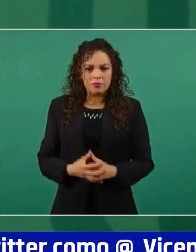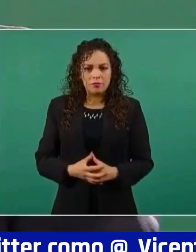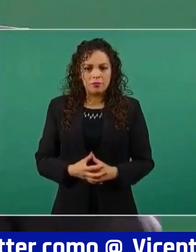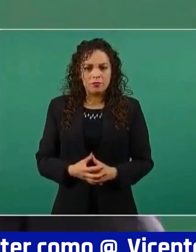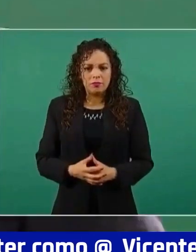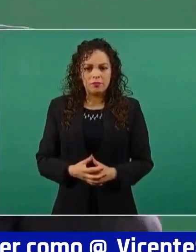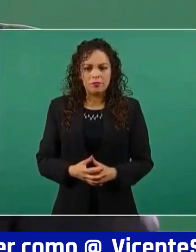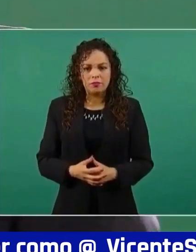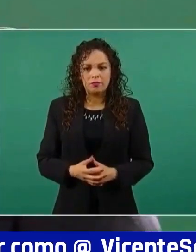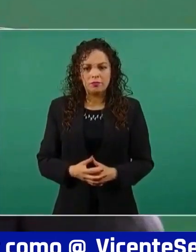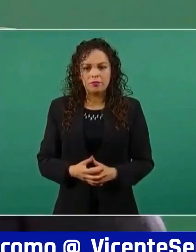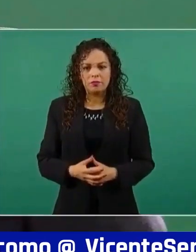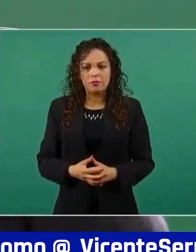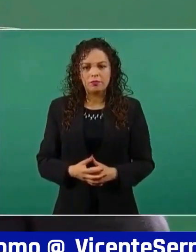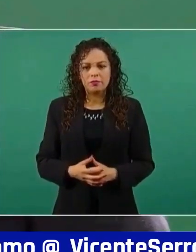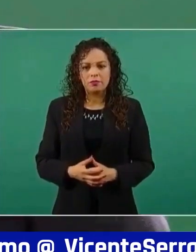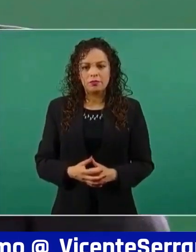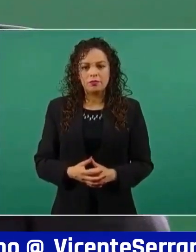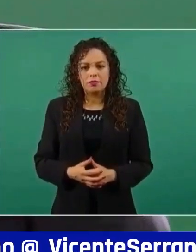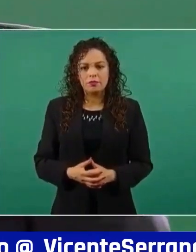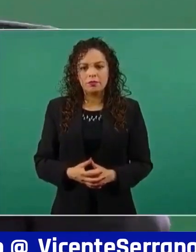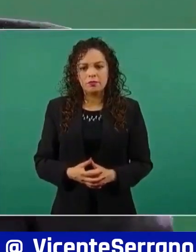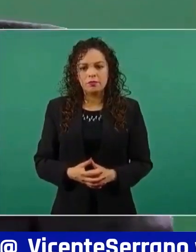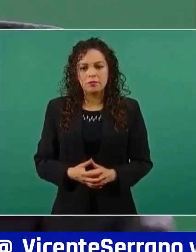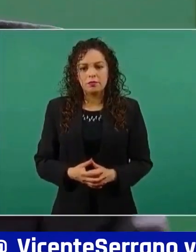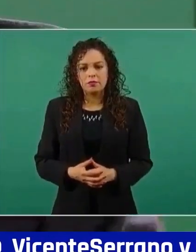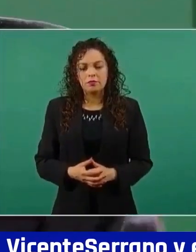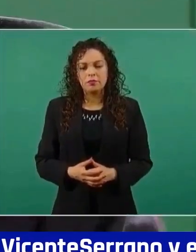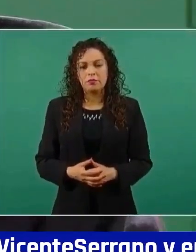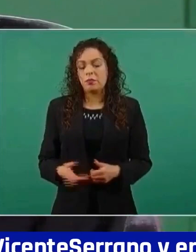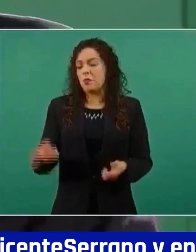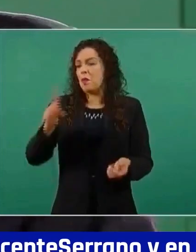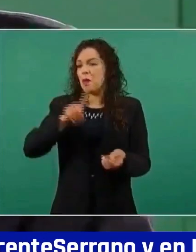con duplicidades. Hay